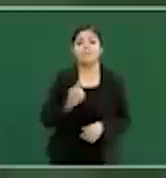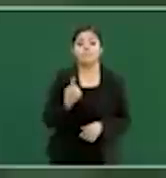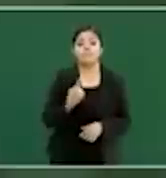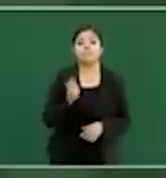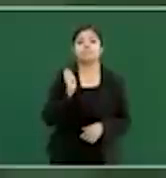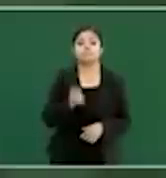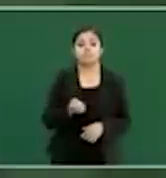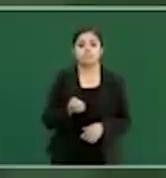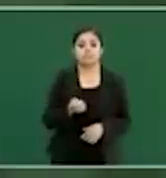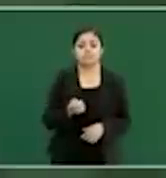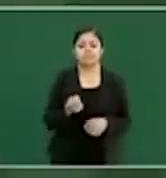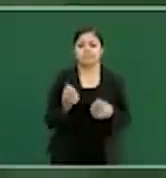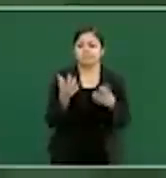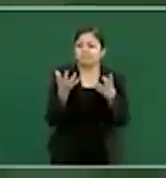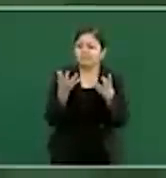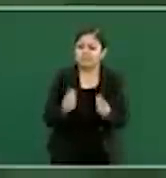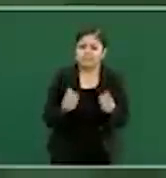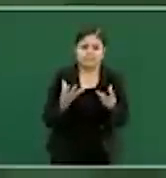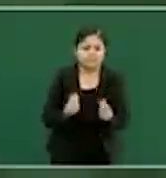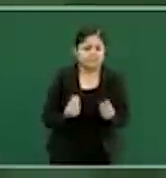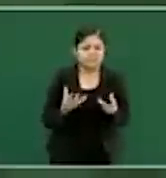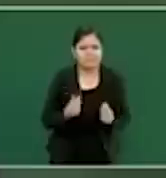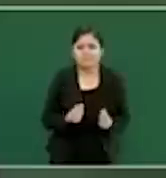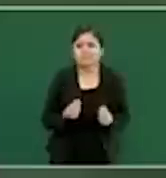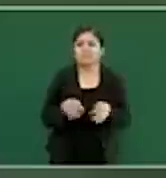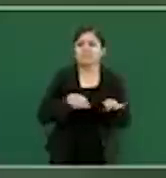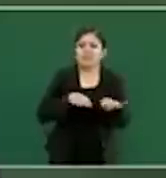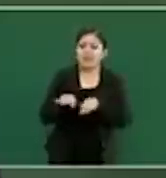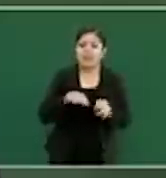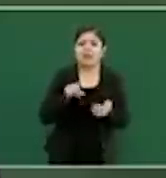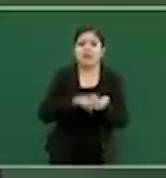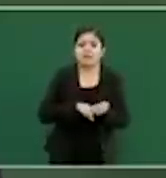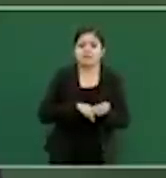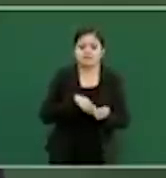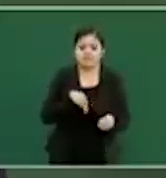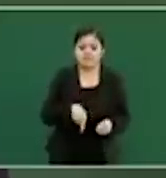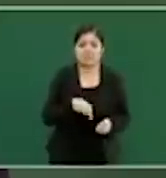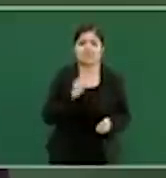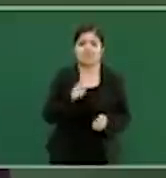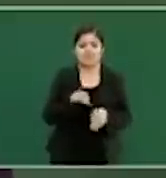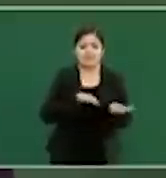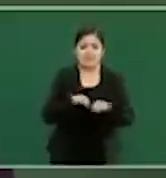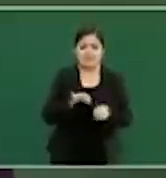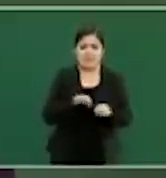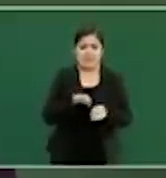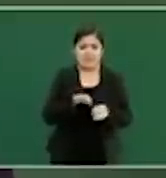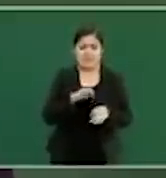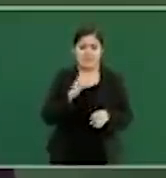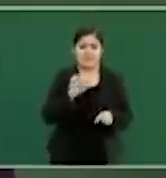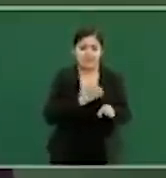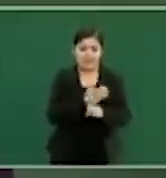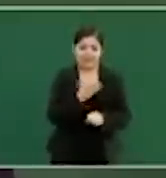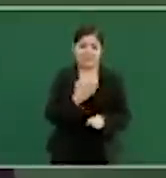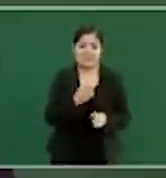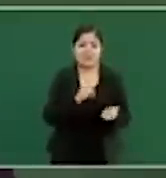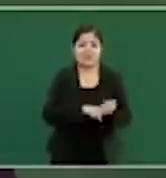son miles los trabajadores al servicio del Estado que son